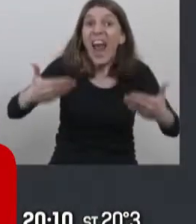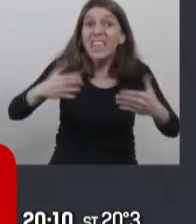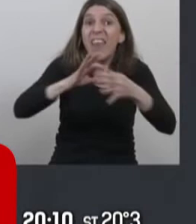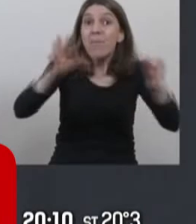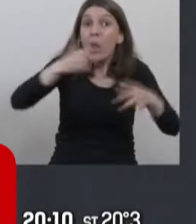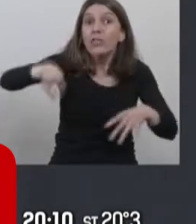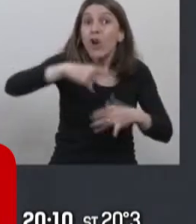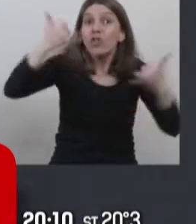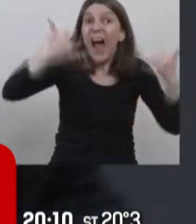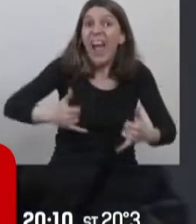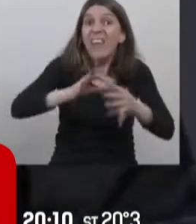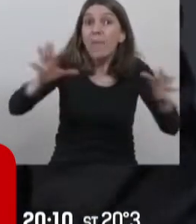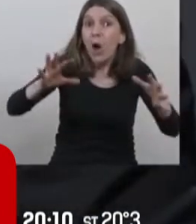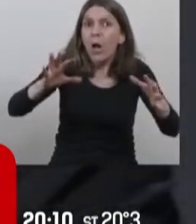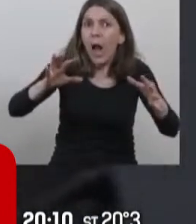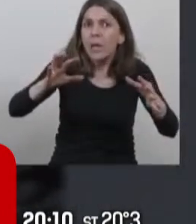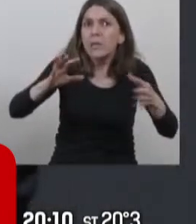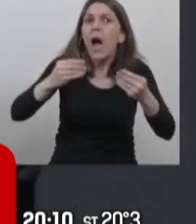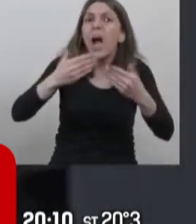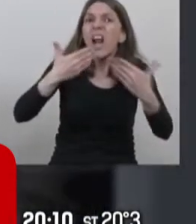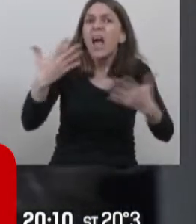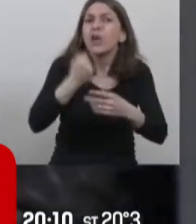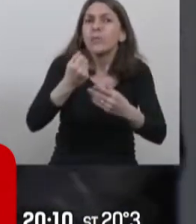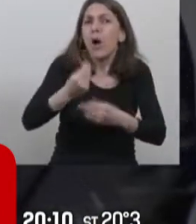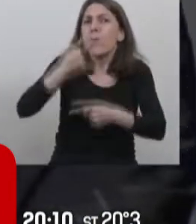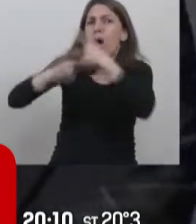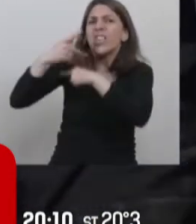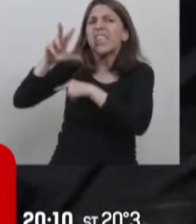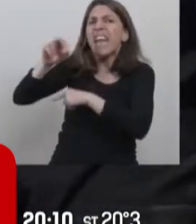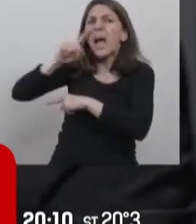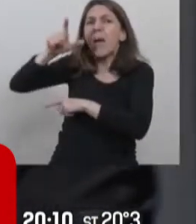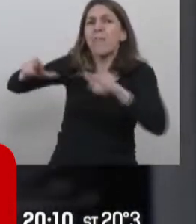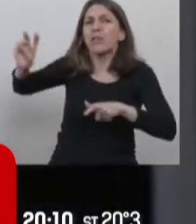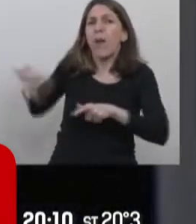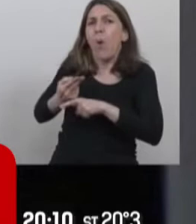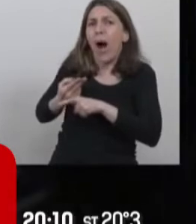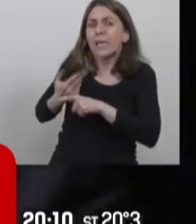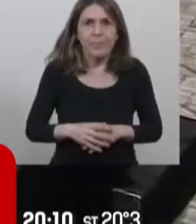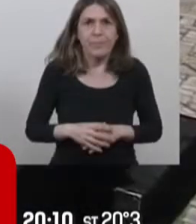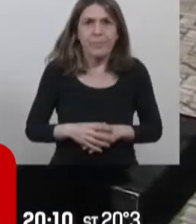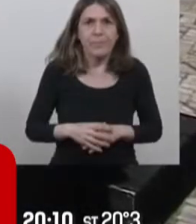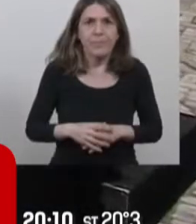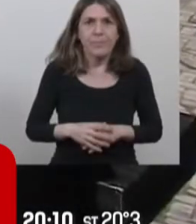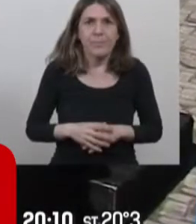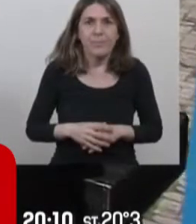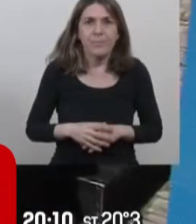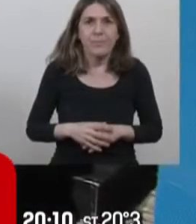disfrutamos le costó 30.000 vidas a la Argentina. No vamos a negociarla, vamos a